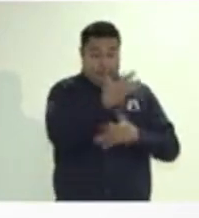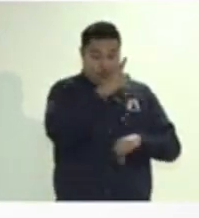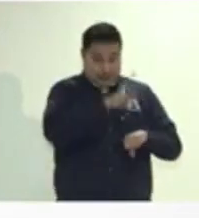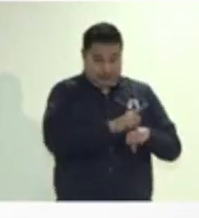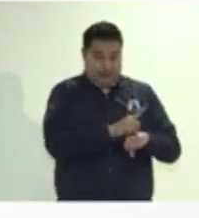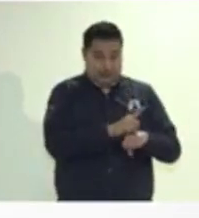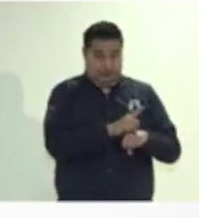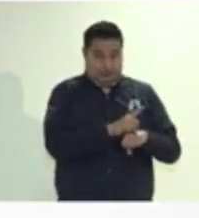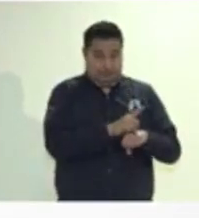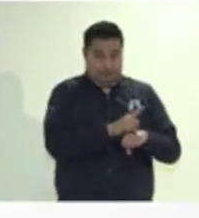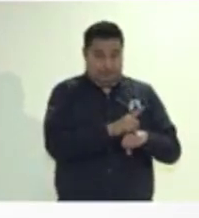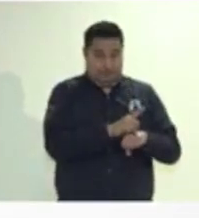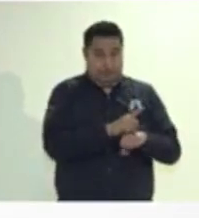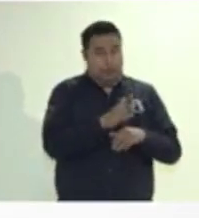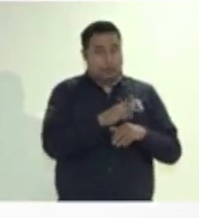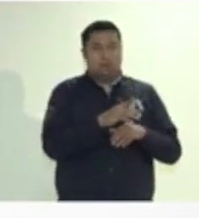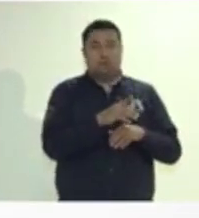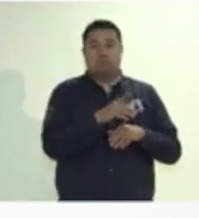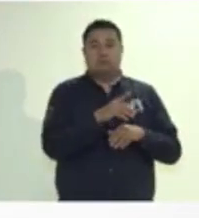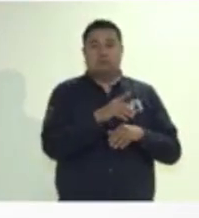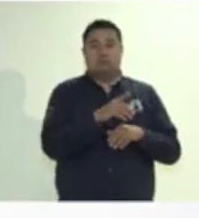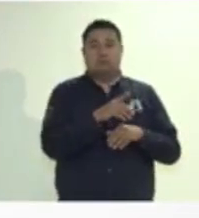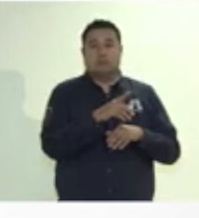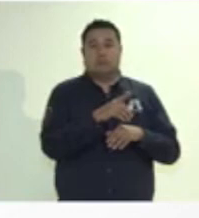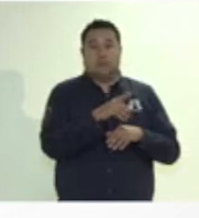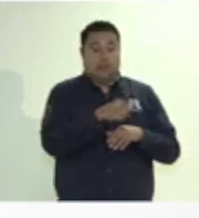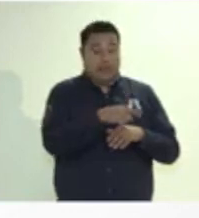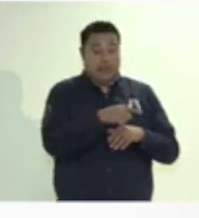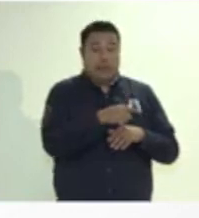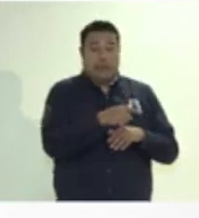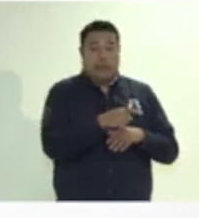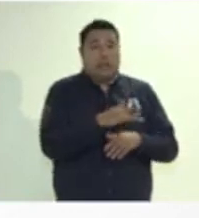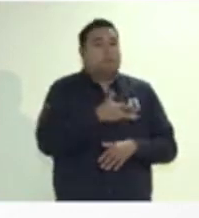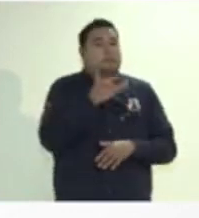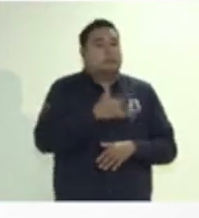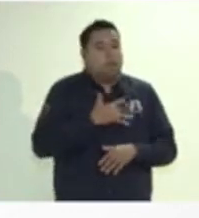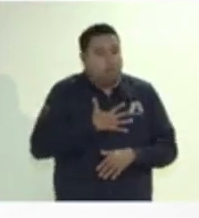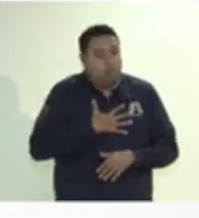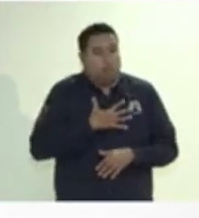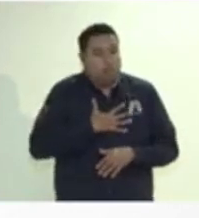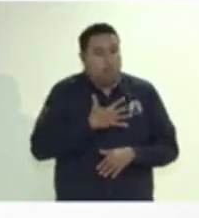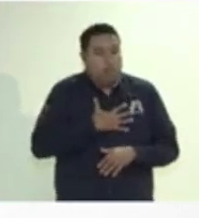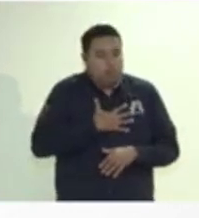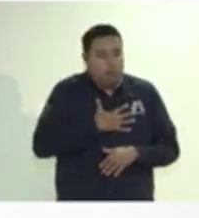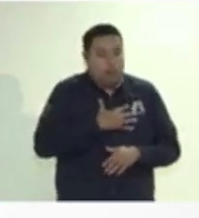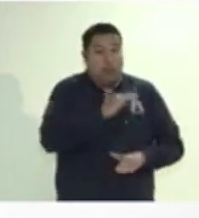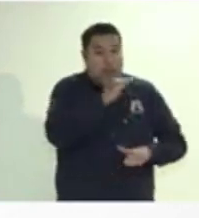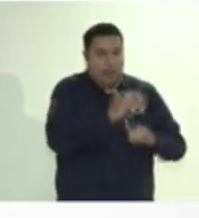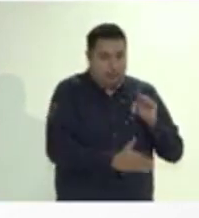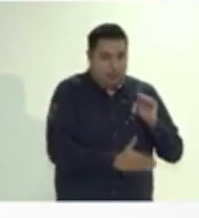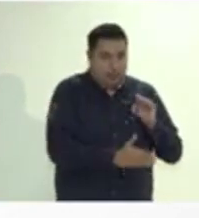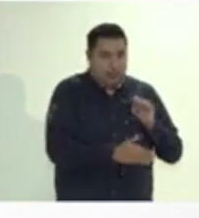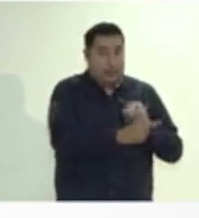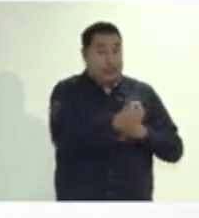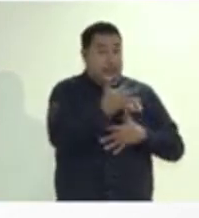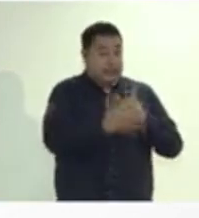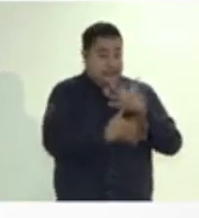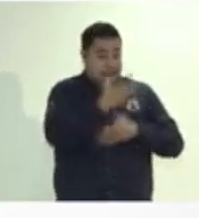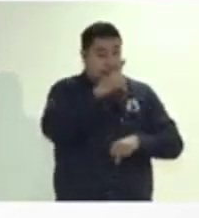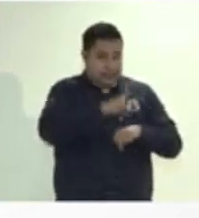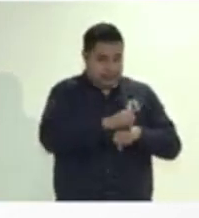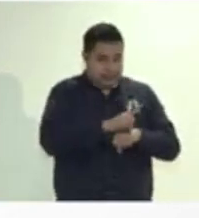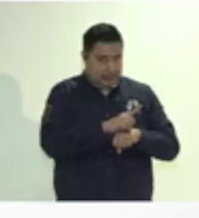siguientes o posteriores al término de los síntomas respiratorios esta persona durante esos 15 días